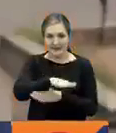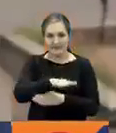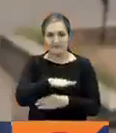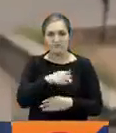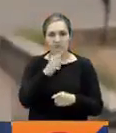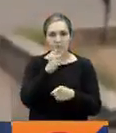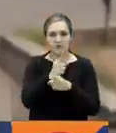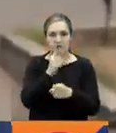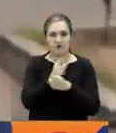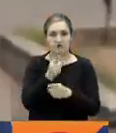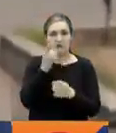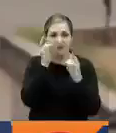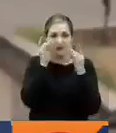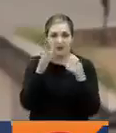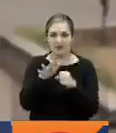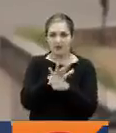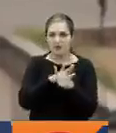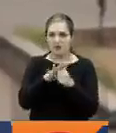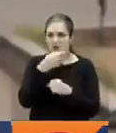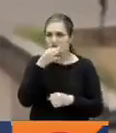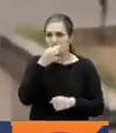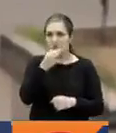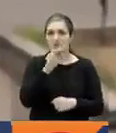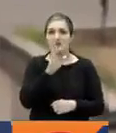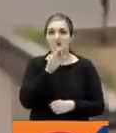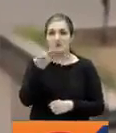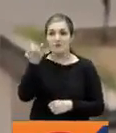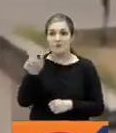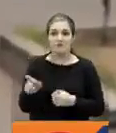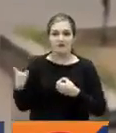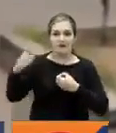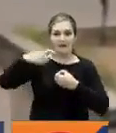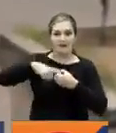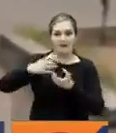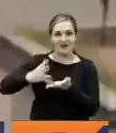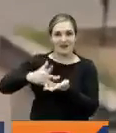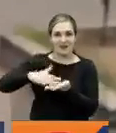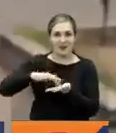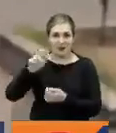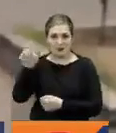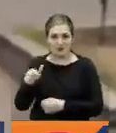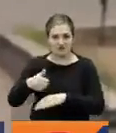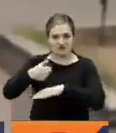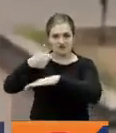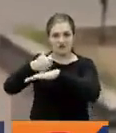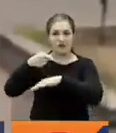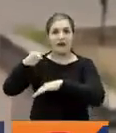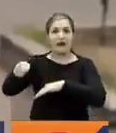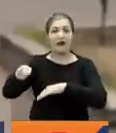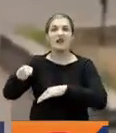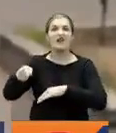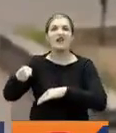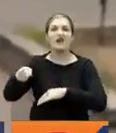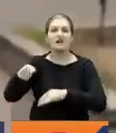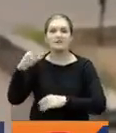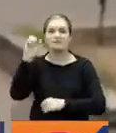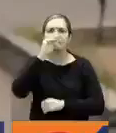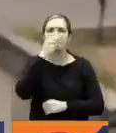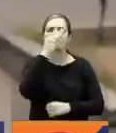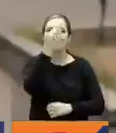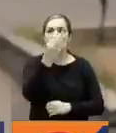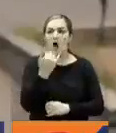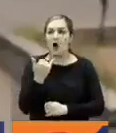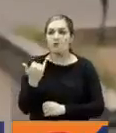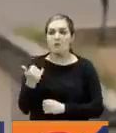esta grave denuncia porque bandas delincuenciales, criminales, extranjeros habrían, con participación y con ayuda de algunos funcionarios